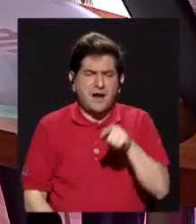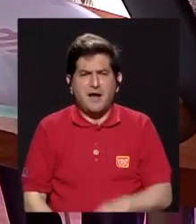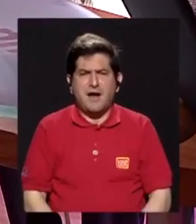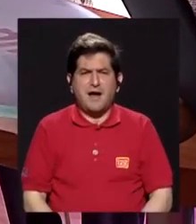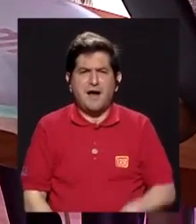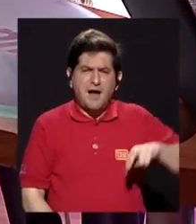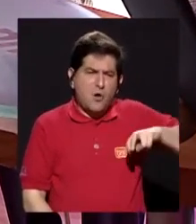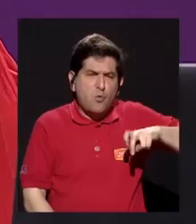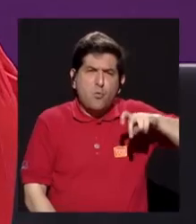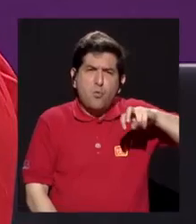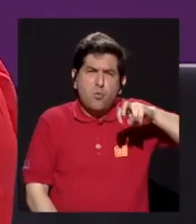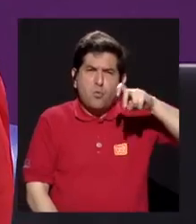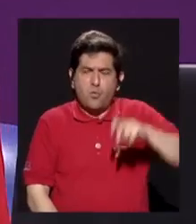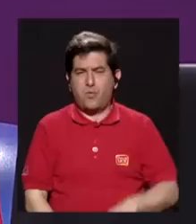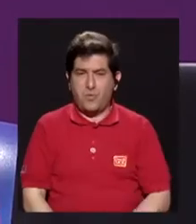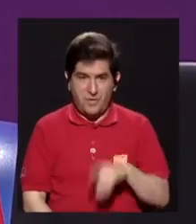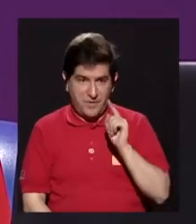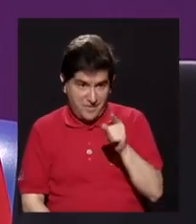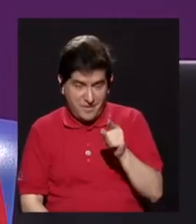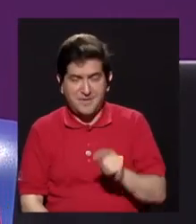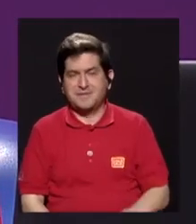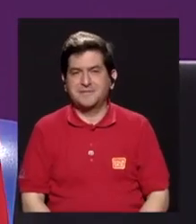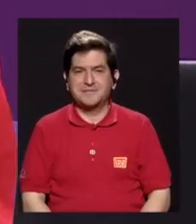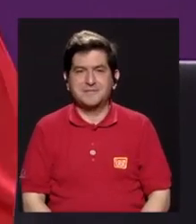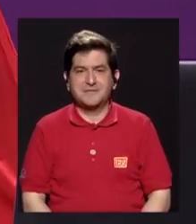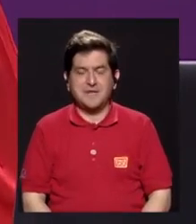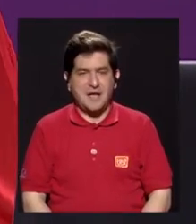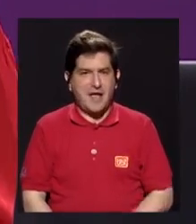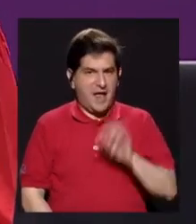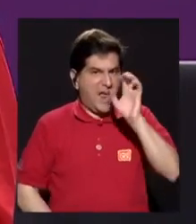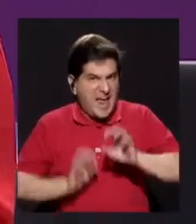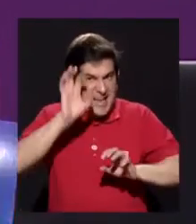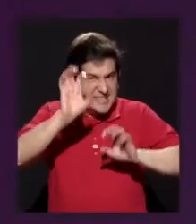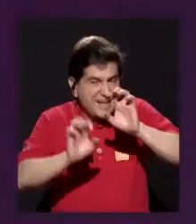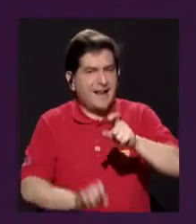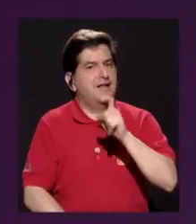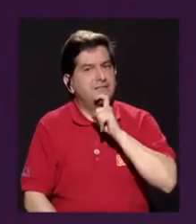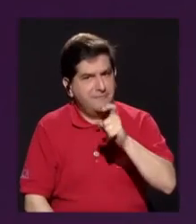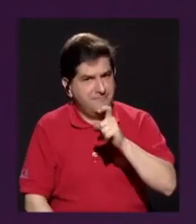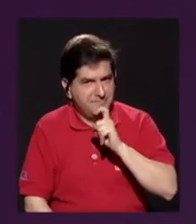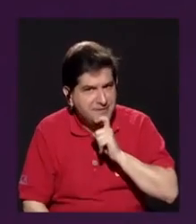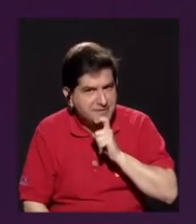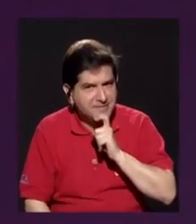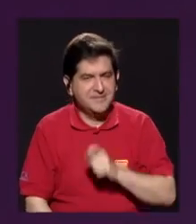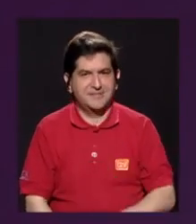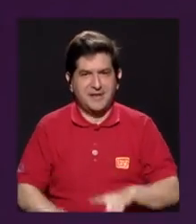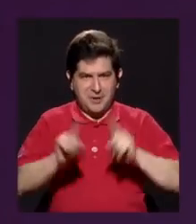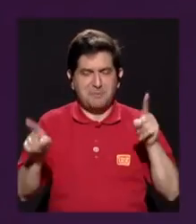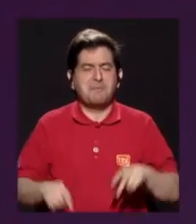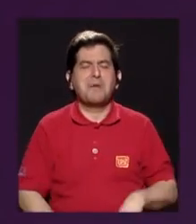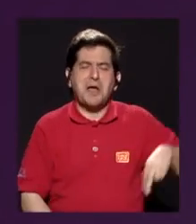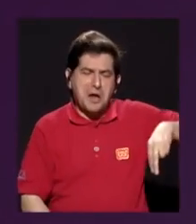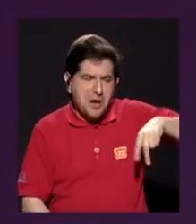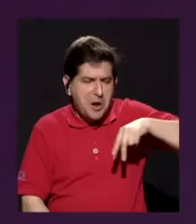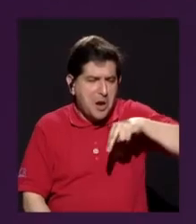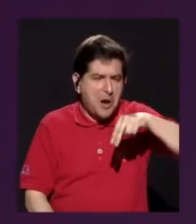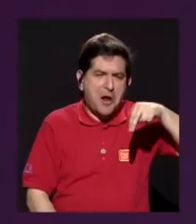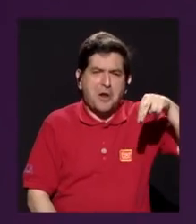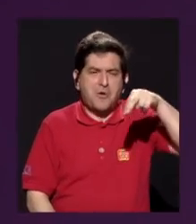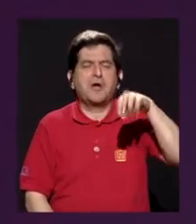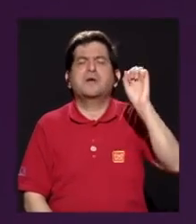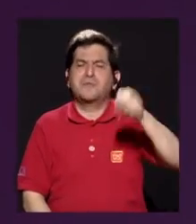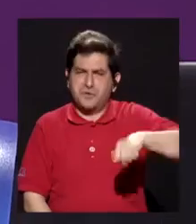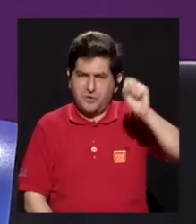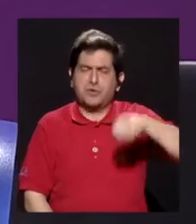me imagino que... La escaladora. Bueno, no, pero escalado es muy difícil, ¿verdad? Pero sí, es senderiado o caminado. Desde Coronado. Sí,